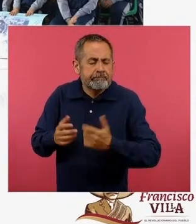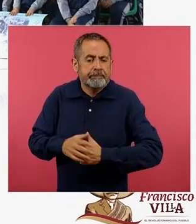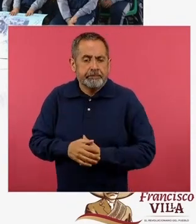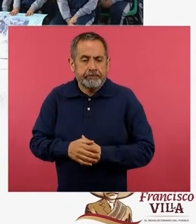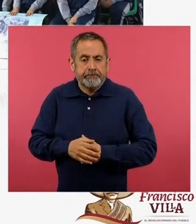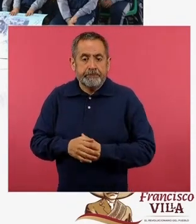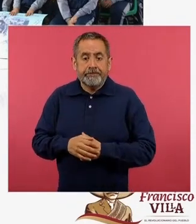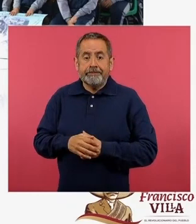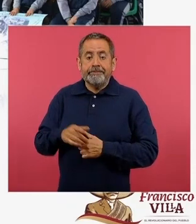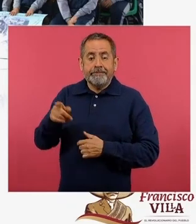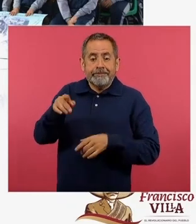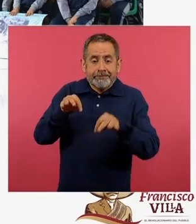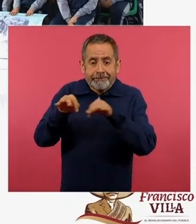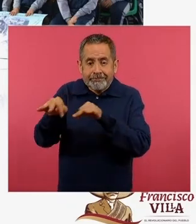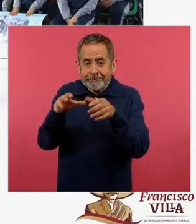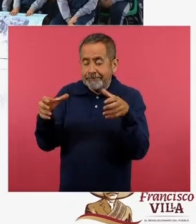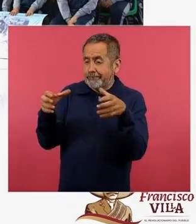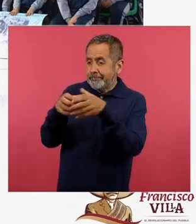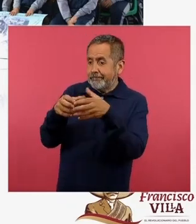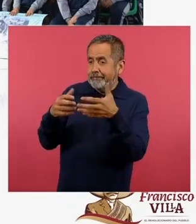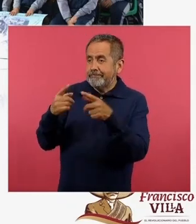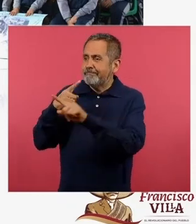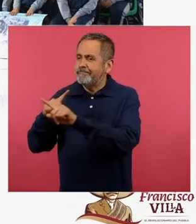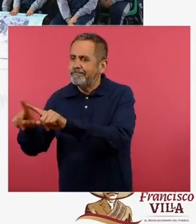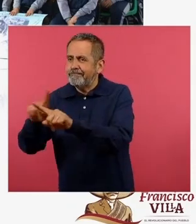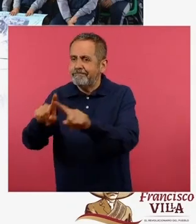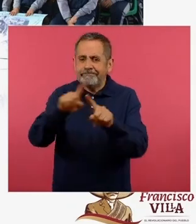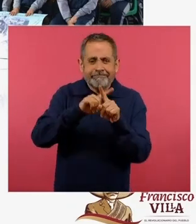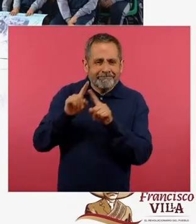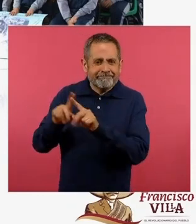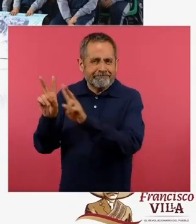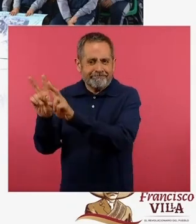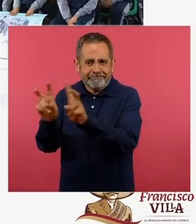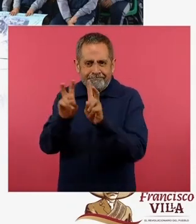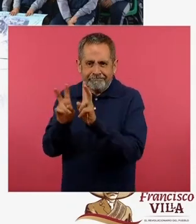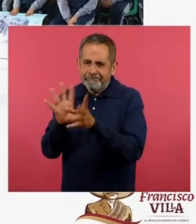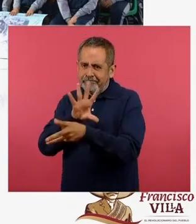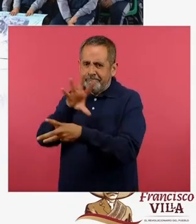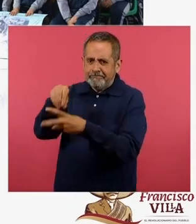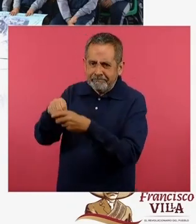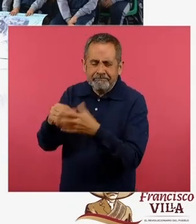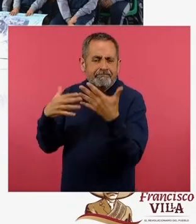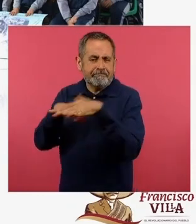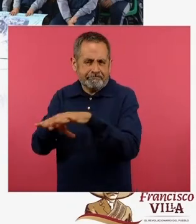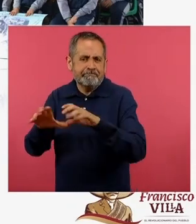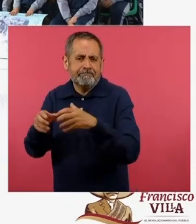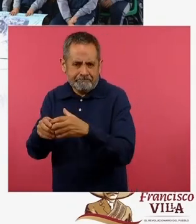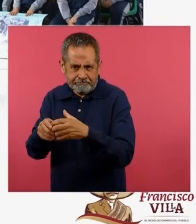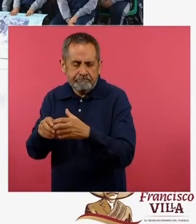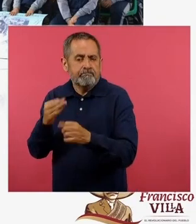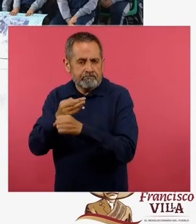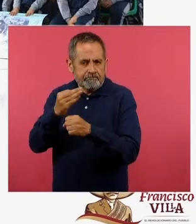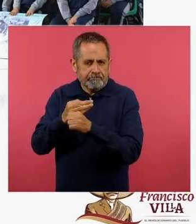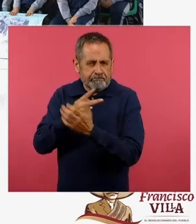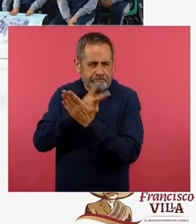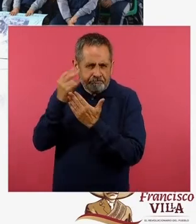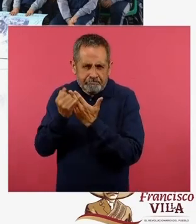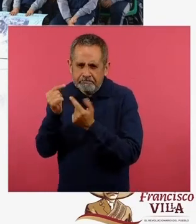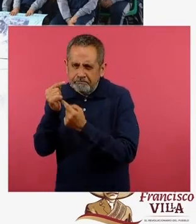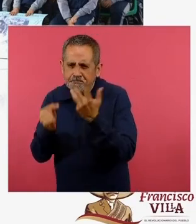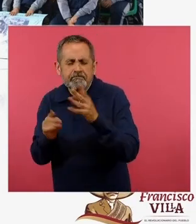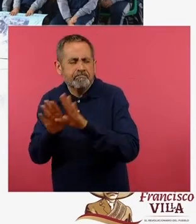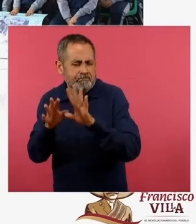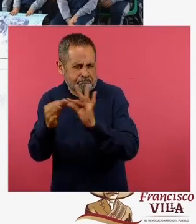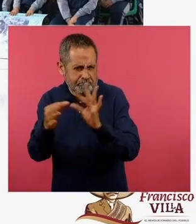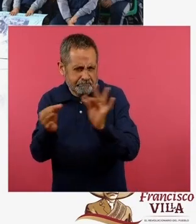trabajo interdisciplinario y la elaboración de proyectos. Es otro tema que le vamos a tener que seguir el hilo. La